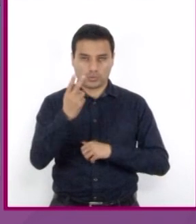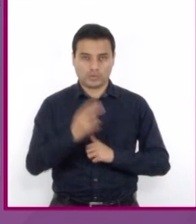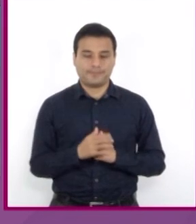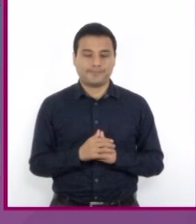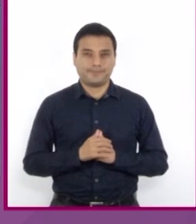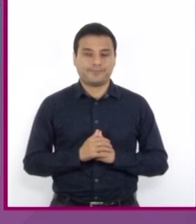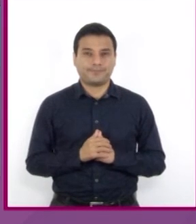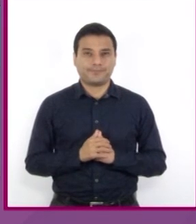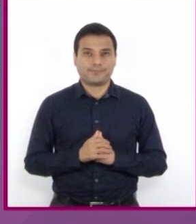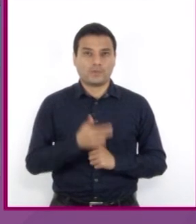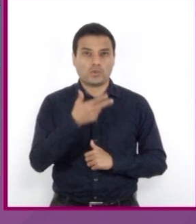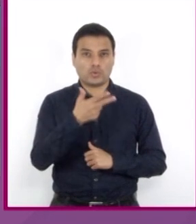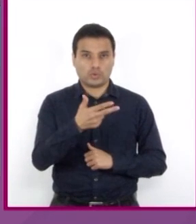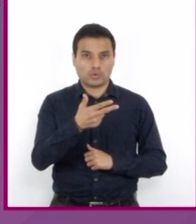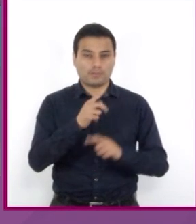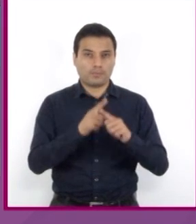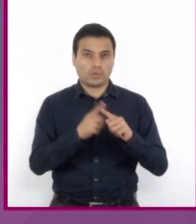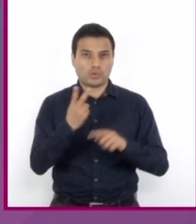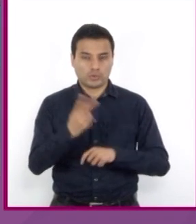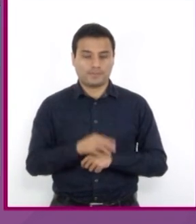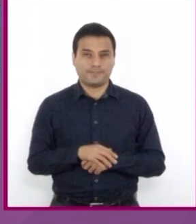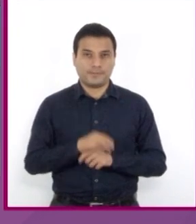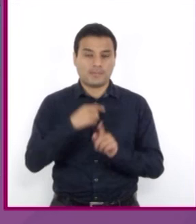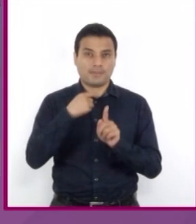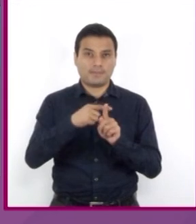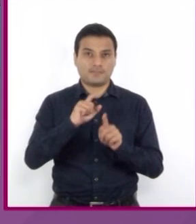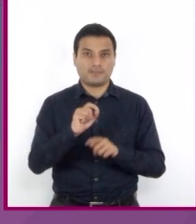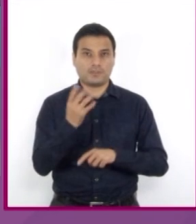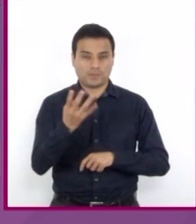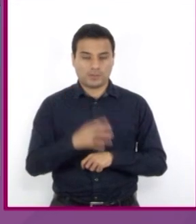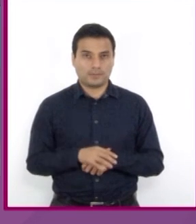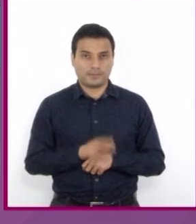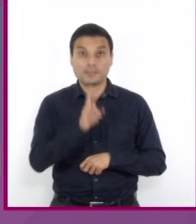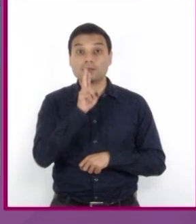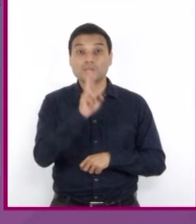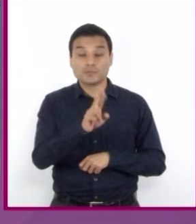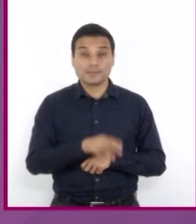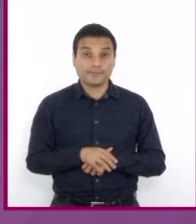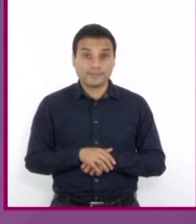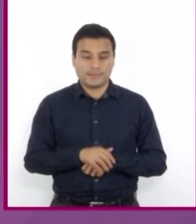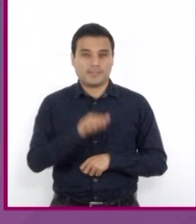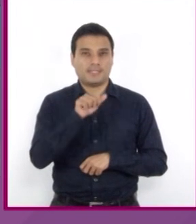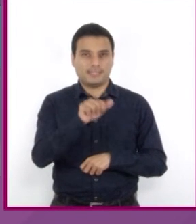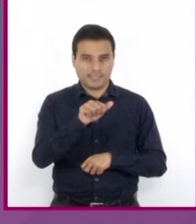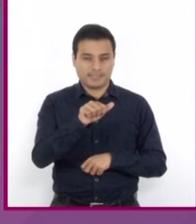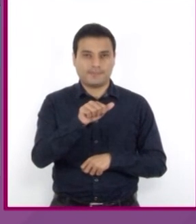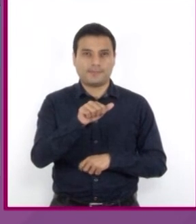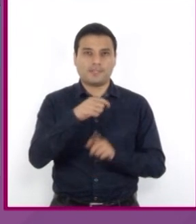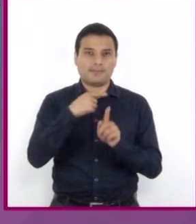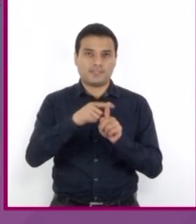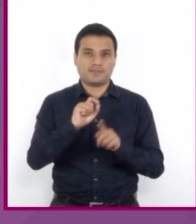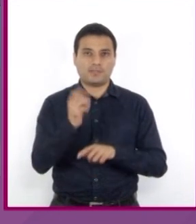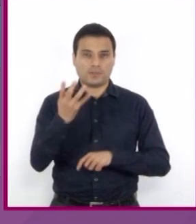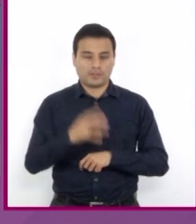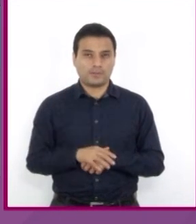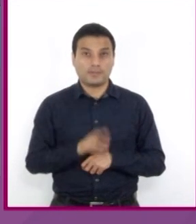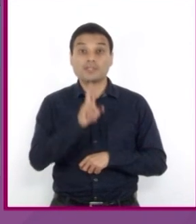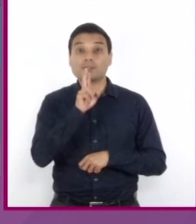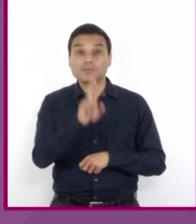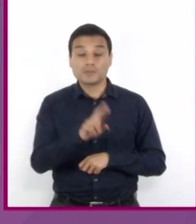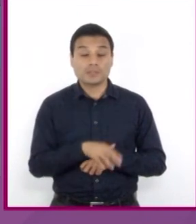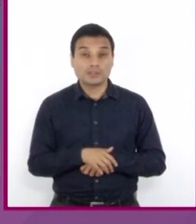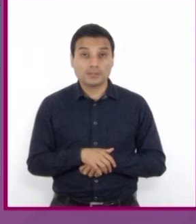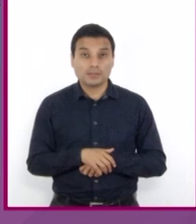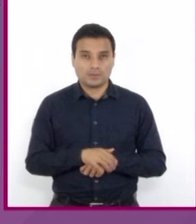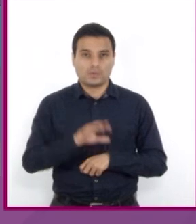tiene 8 por 2 más 24, queda 16 más 24. Obtenemos como